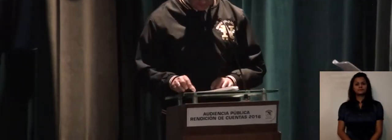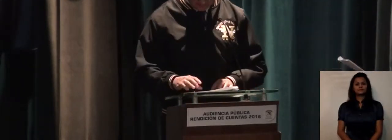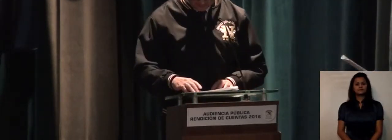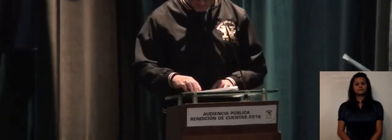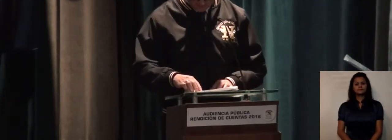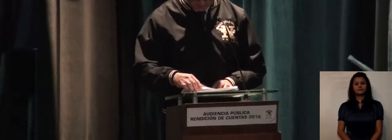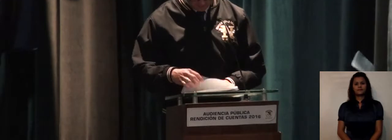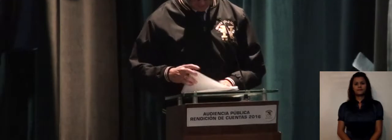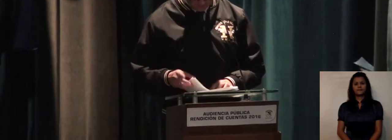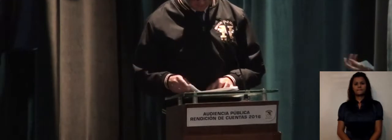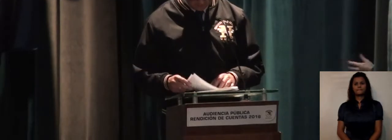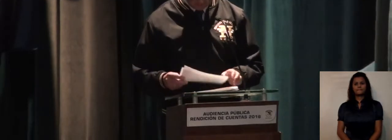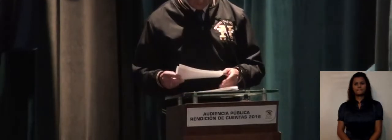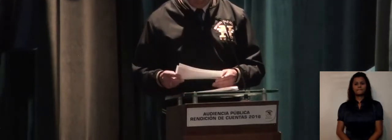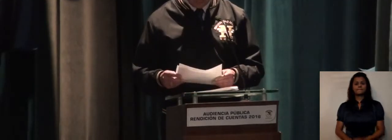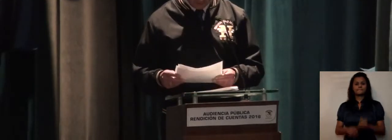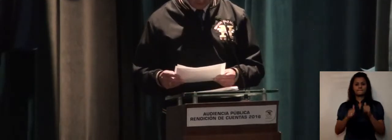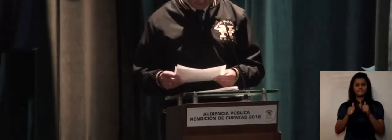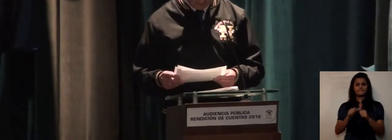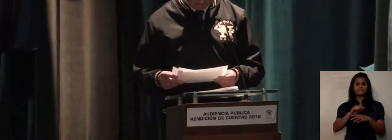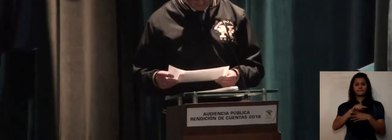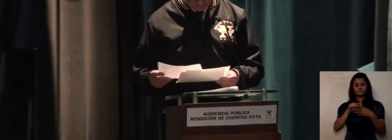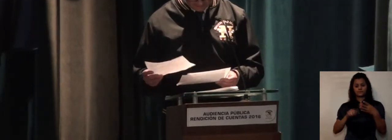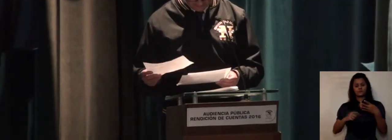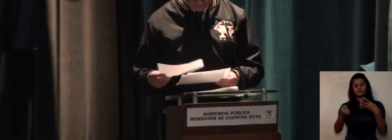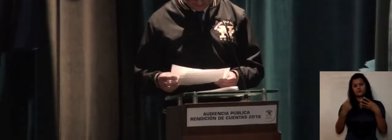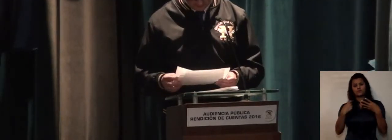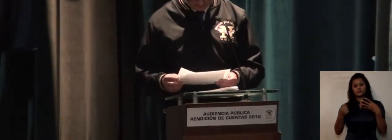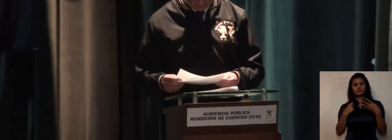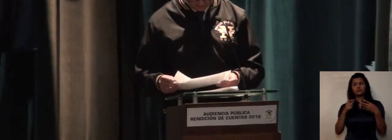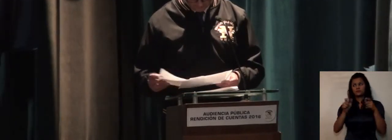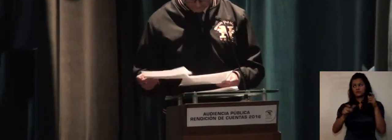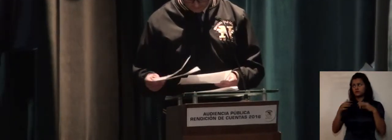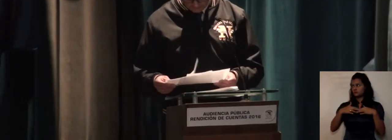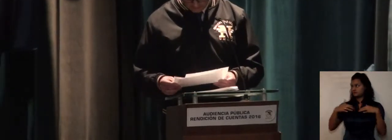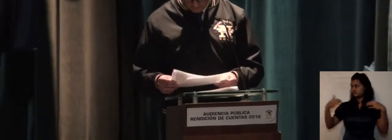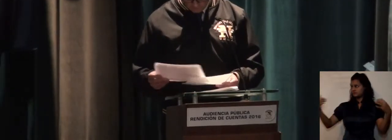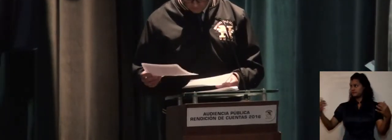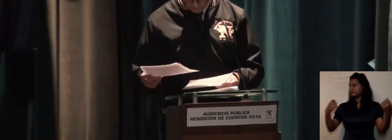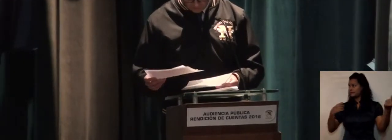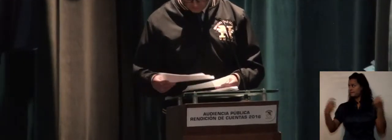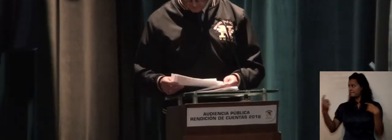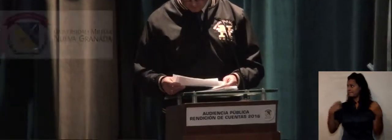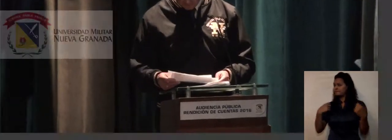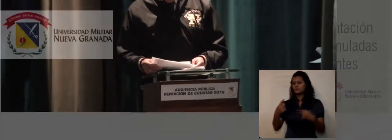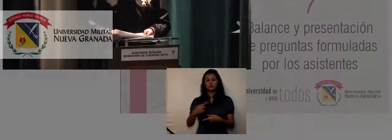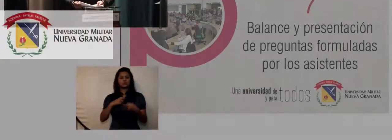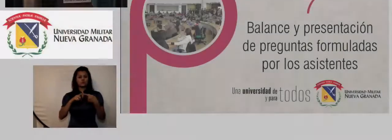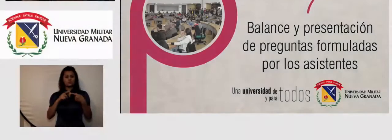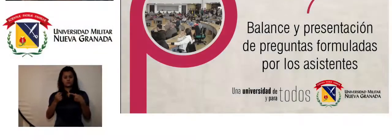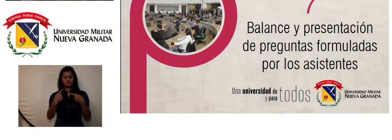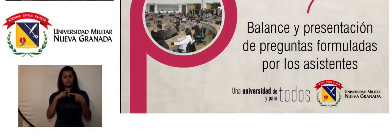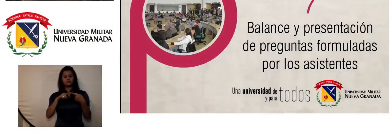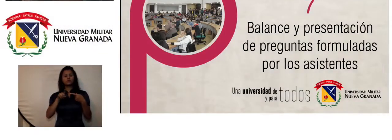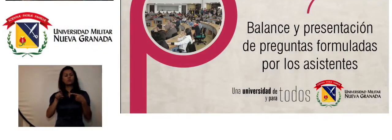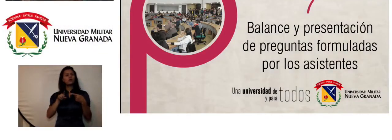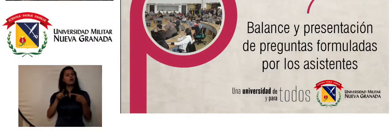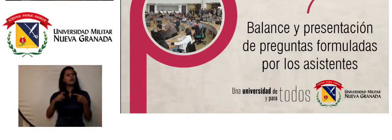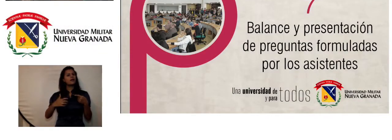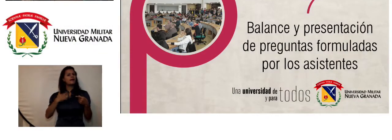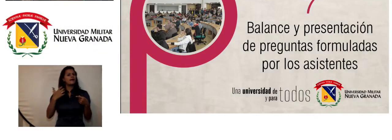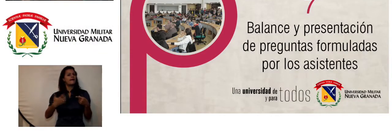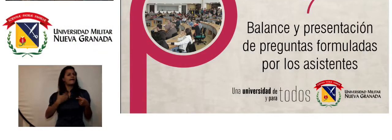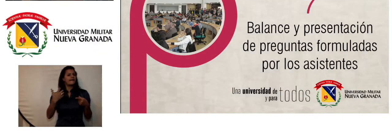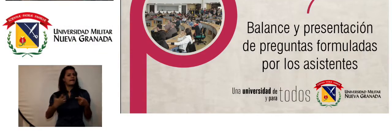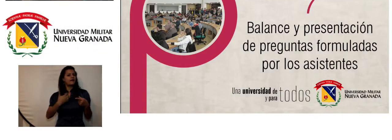bueno de las cuatro preguntas en los formatos de las personas que están en el auditorio una corresponde a una queja relacionada con un